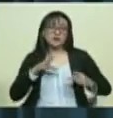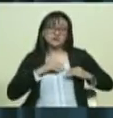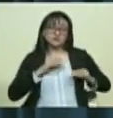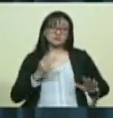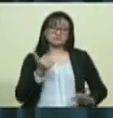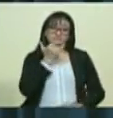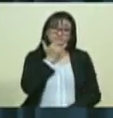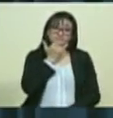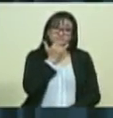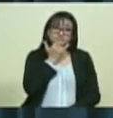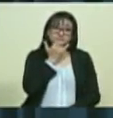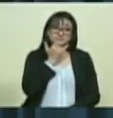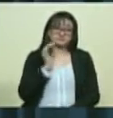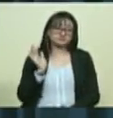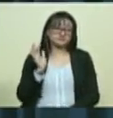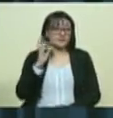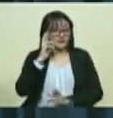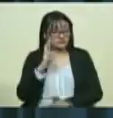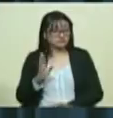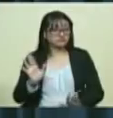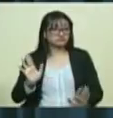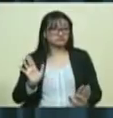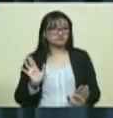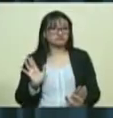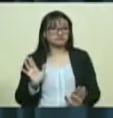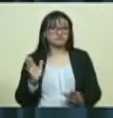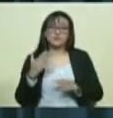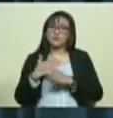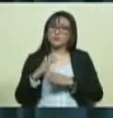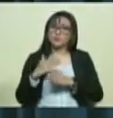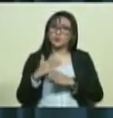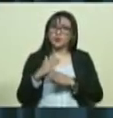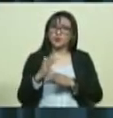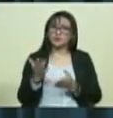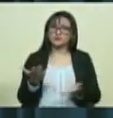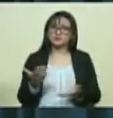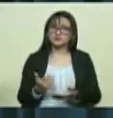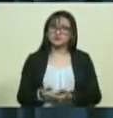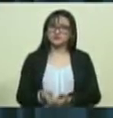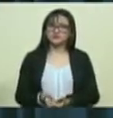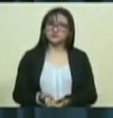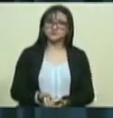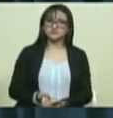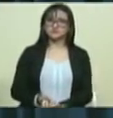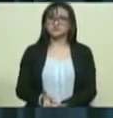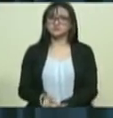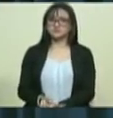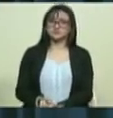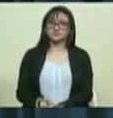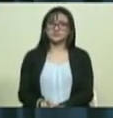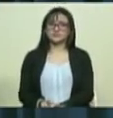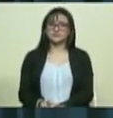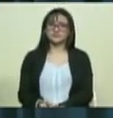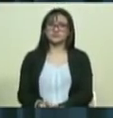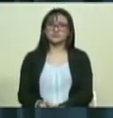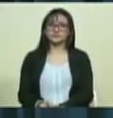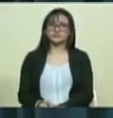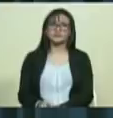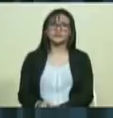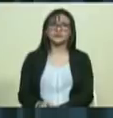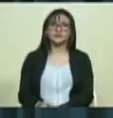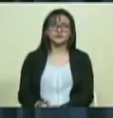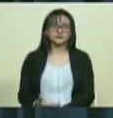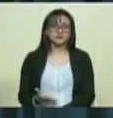de inmediato independientemente de cuál haya sido la actitud que haya tenido la oposición venezolana en